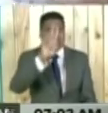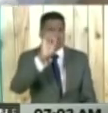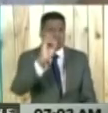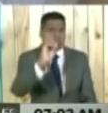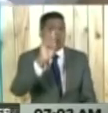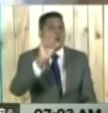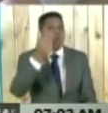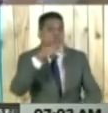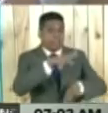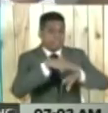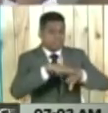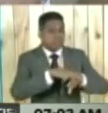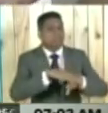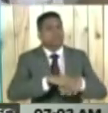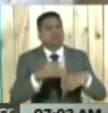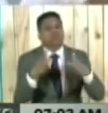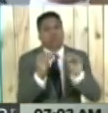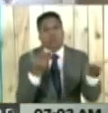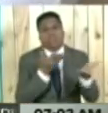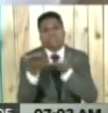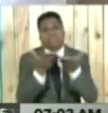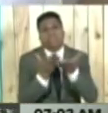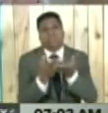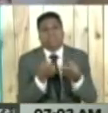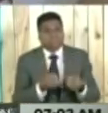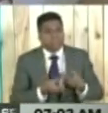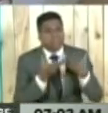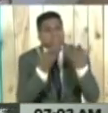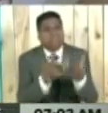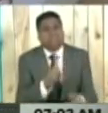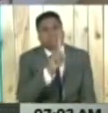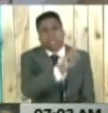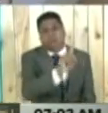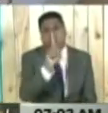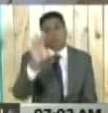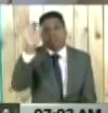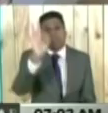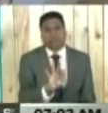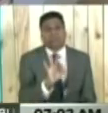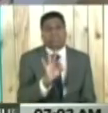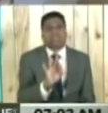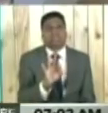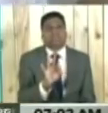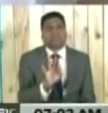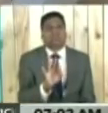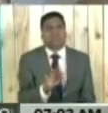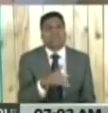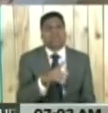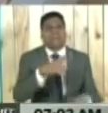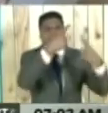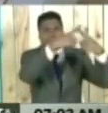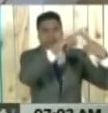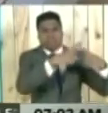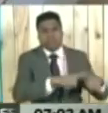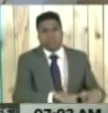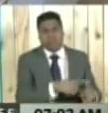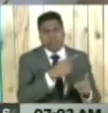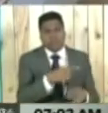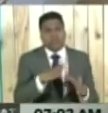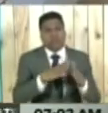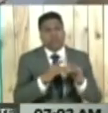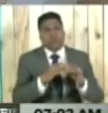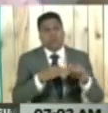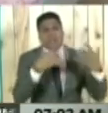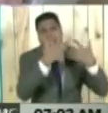todas las empresas de servicios seamos aportadoras a ese 11% que se aspira del presupuesto que estas empresas de